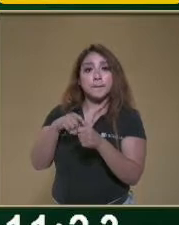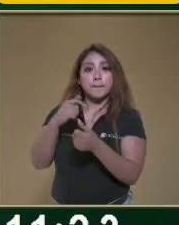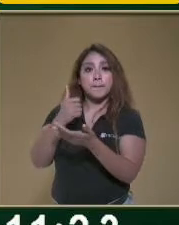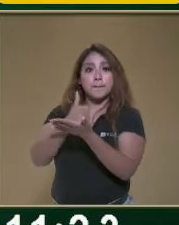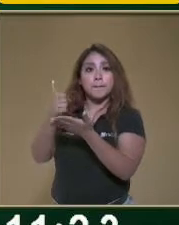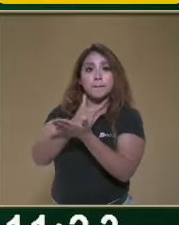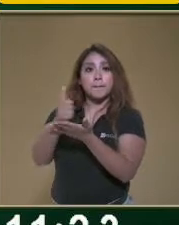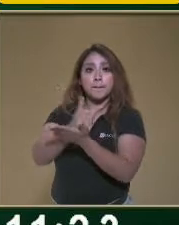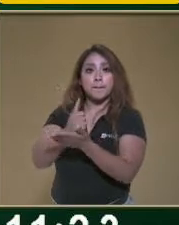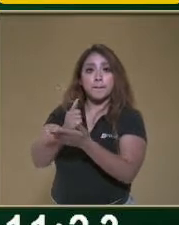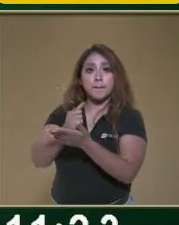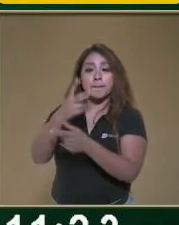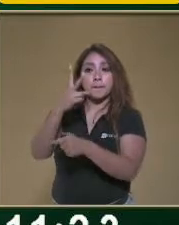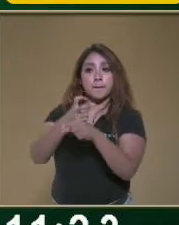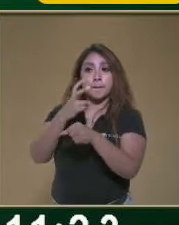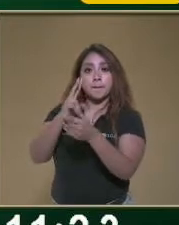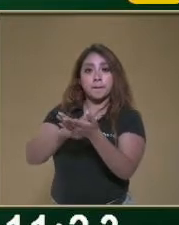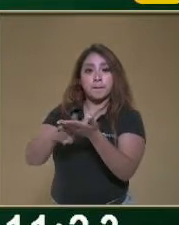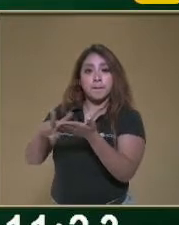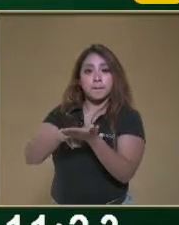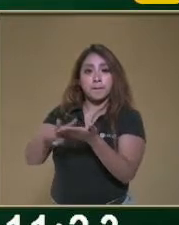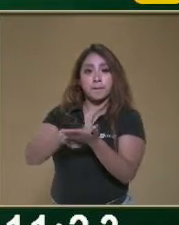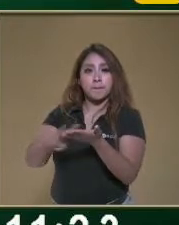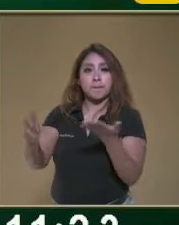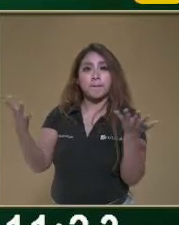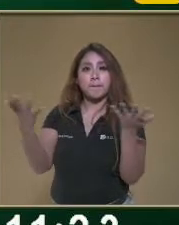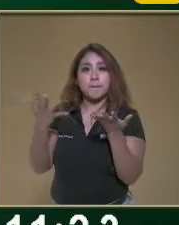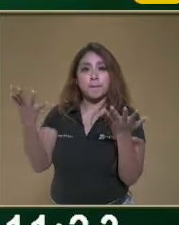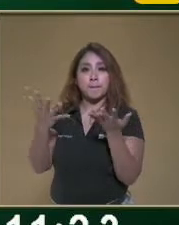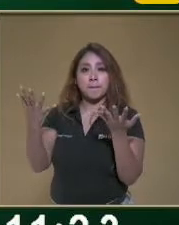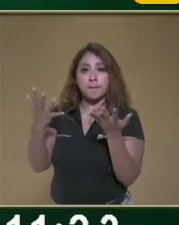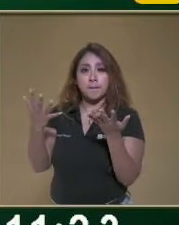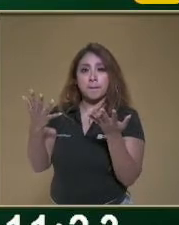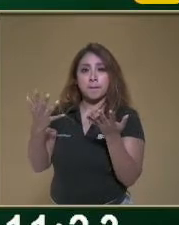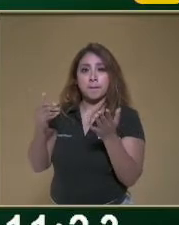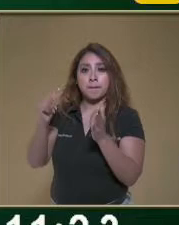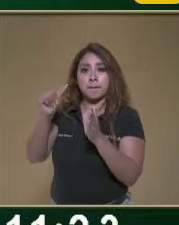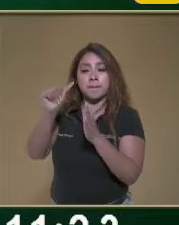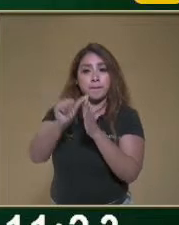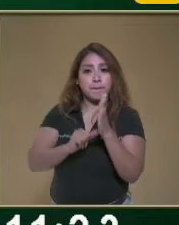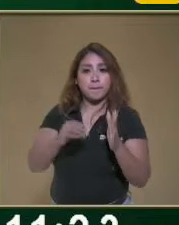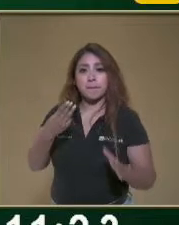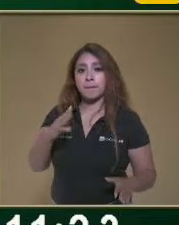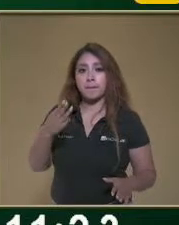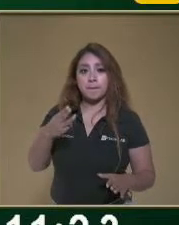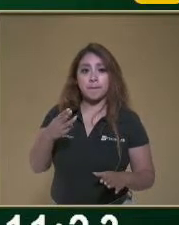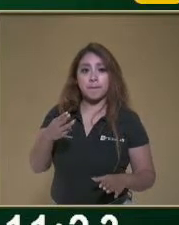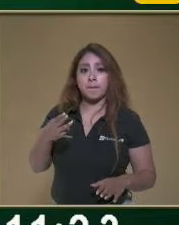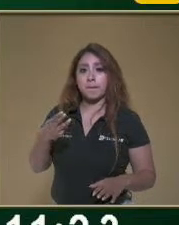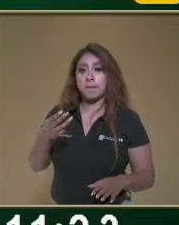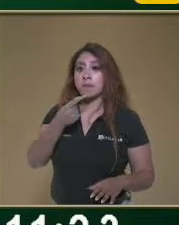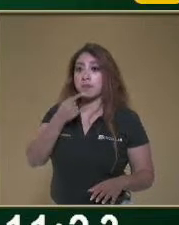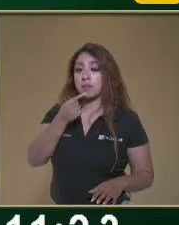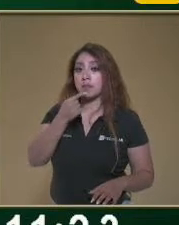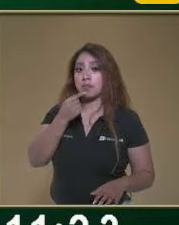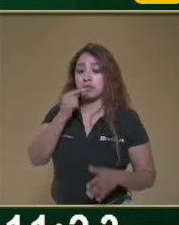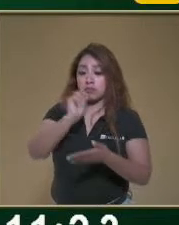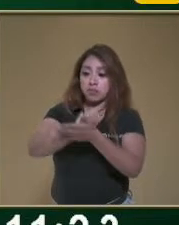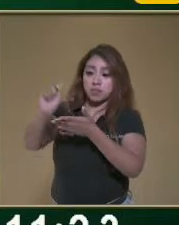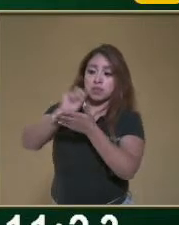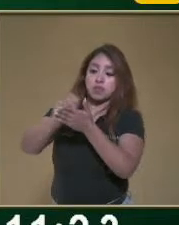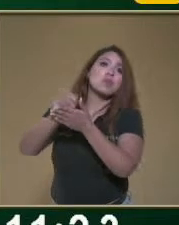es de color verde, ambos correspondientes al mes de mayo. Cada niño registró